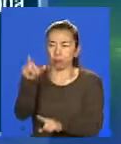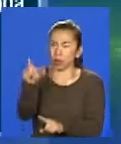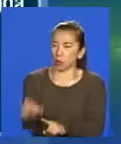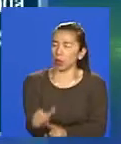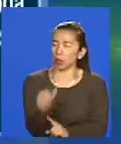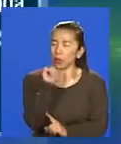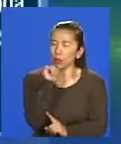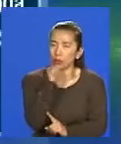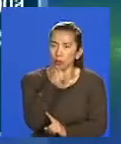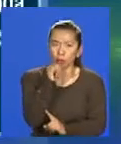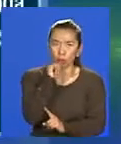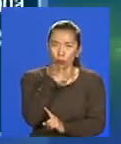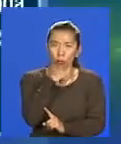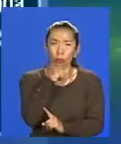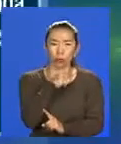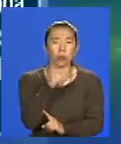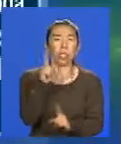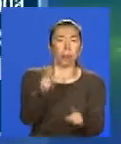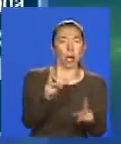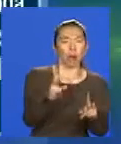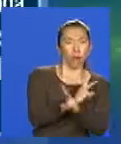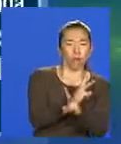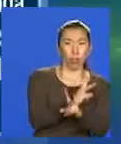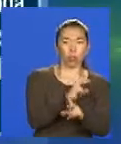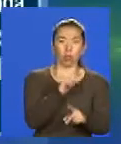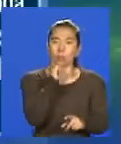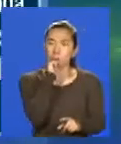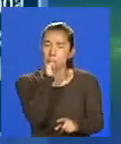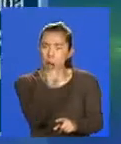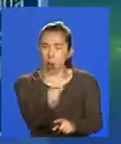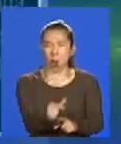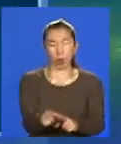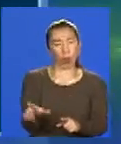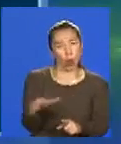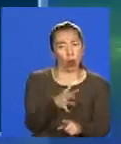impactos del conflicto armado y se cuenta entre las más pobres y abandonadas de Colombia.